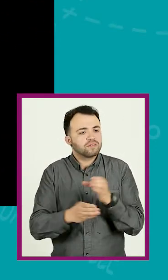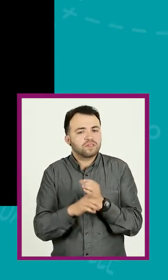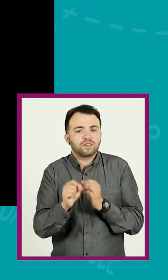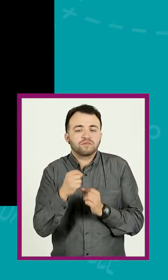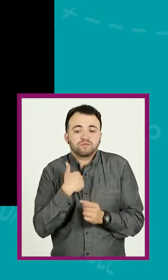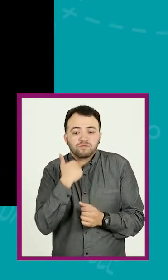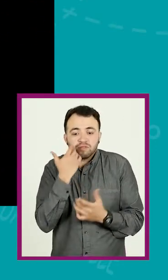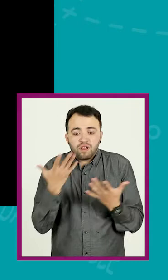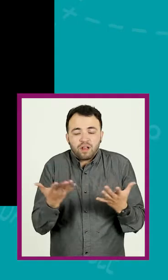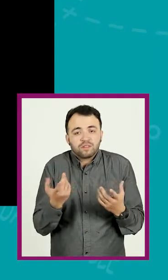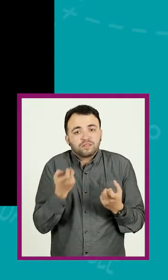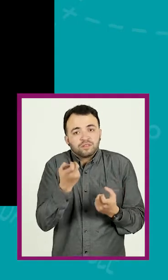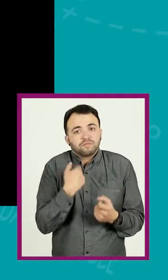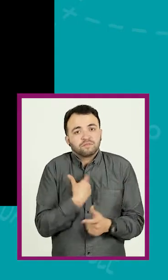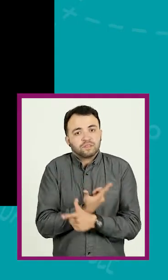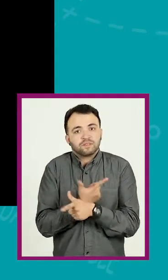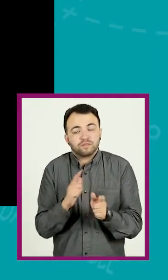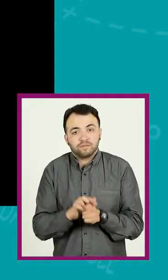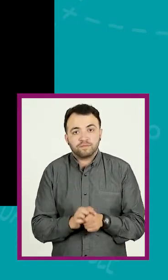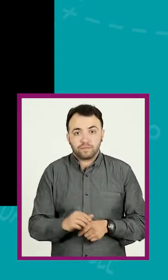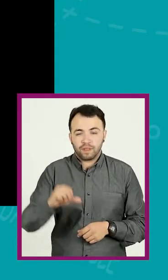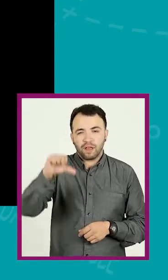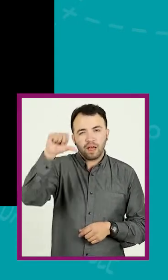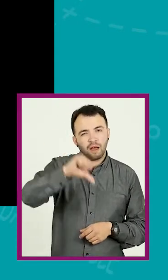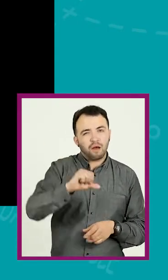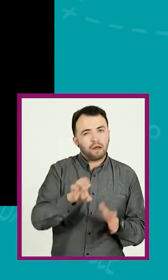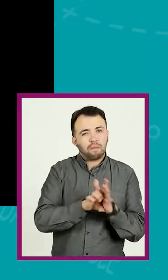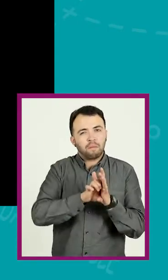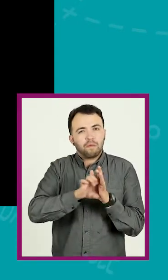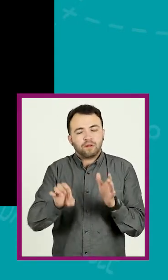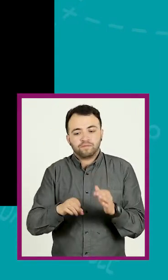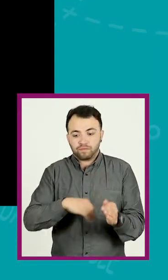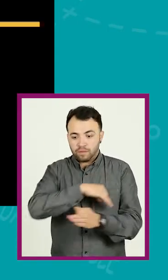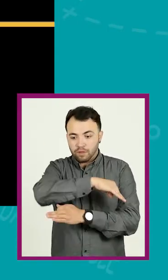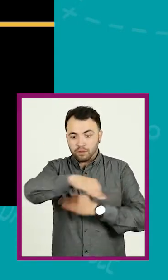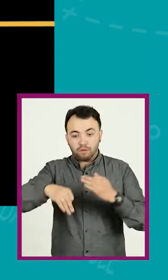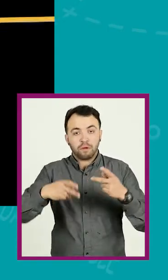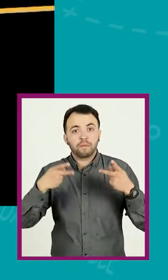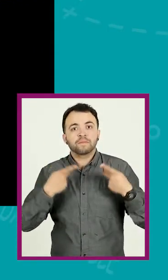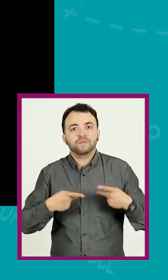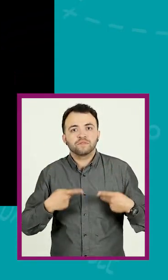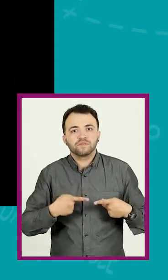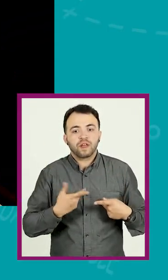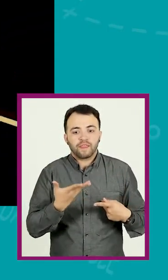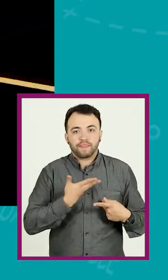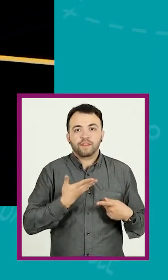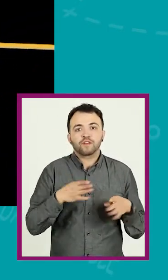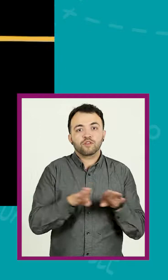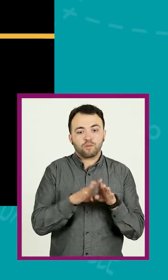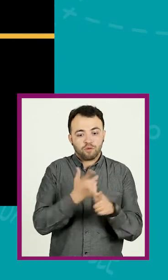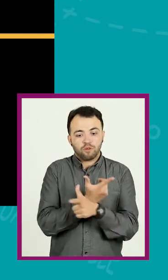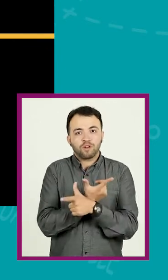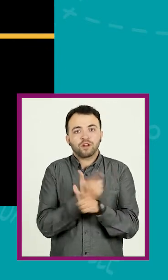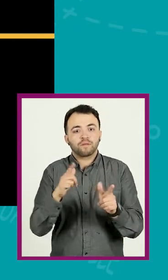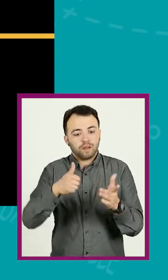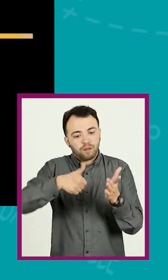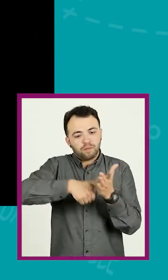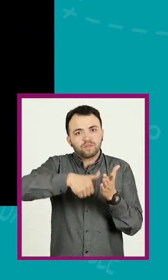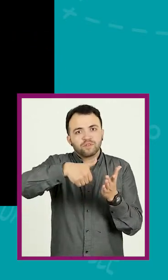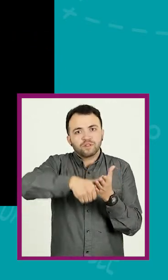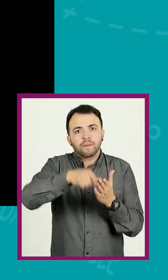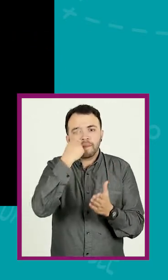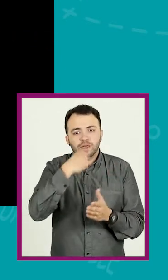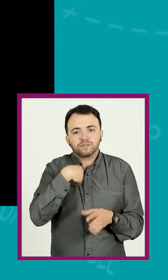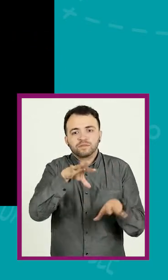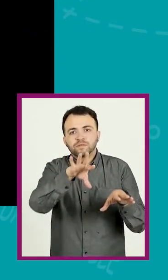útiles para lograrlo. En la actualidad, todo ciudadano de un Estado soberano tiene la libertad de votar